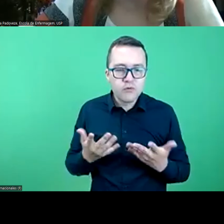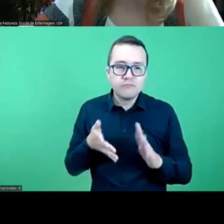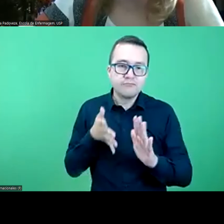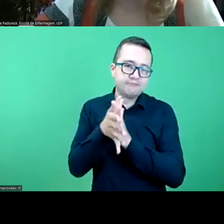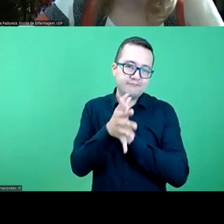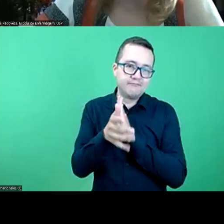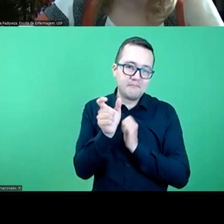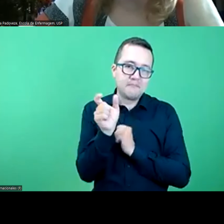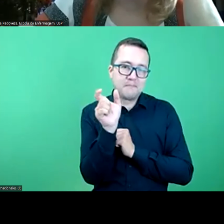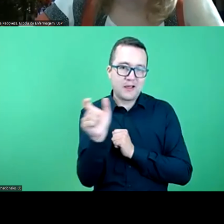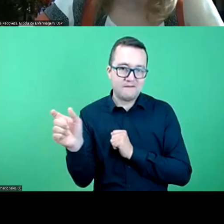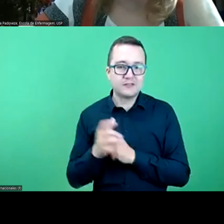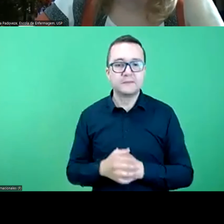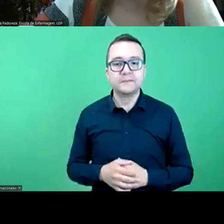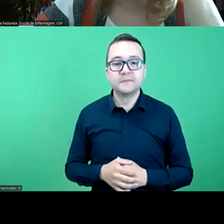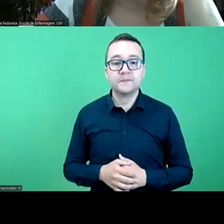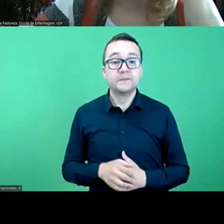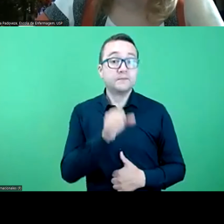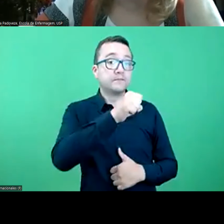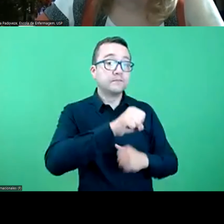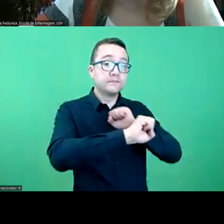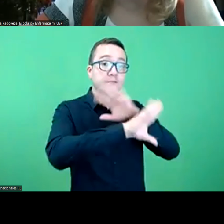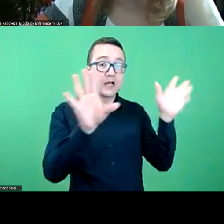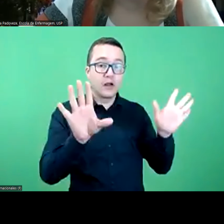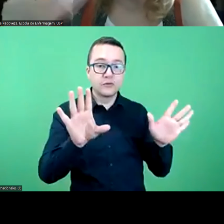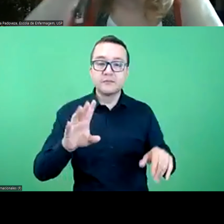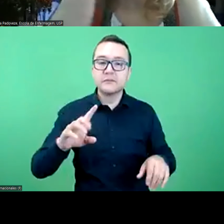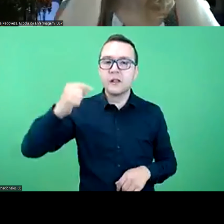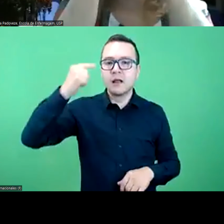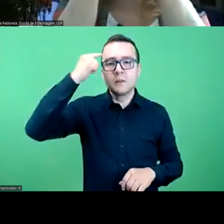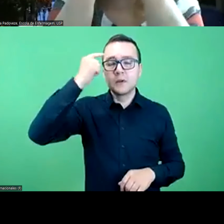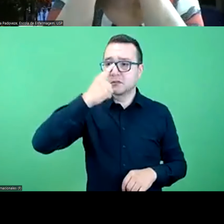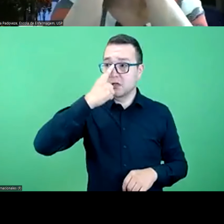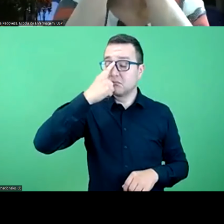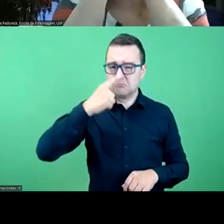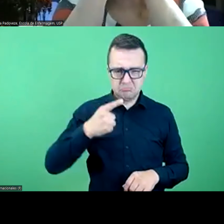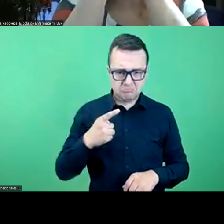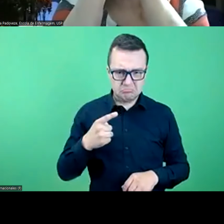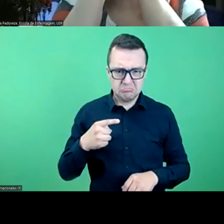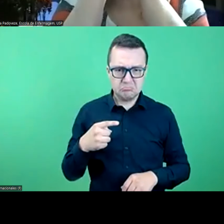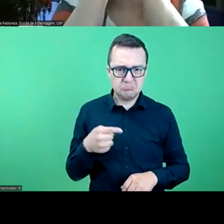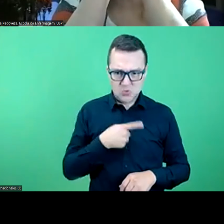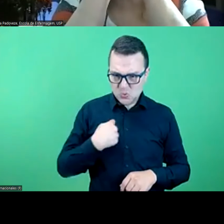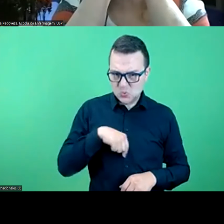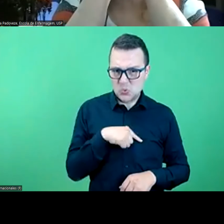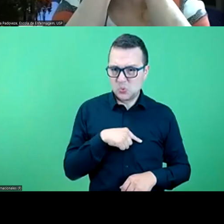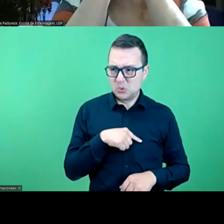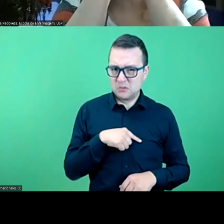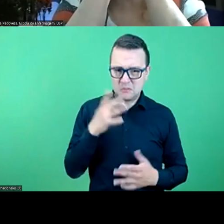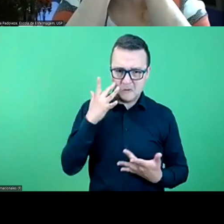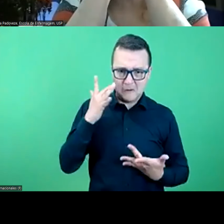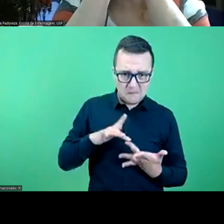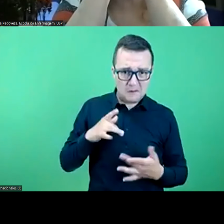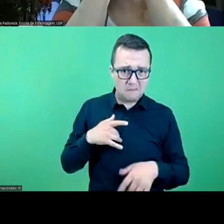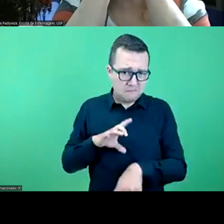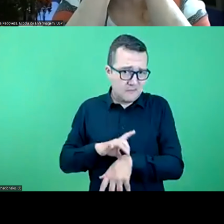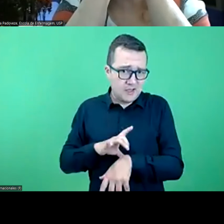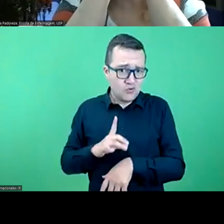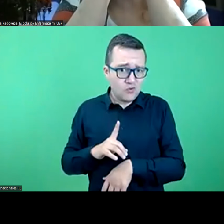veces creemos que no estamos expuestos a eventos adversos porque creemos que no somos pacientes, porque en este momento no somos